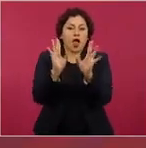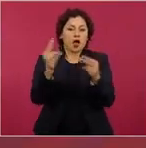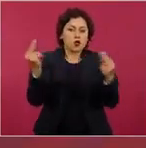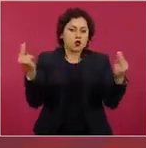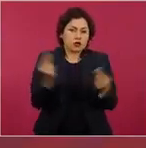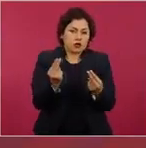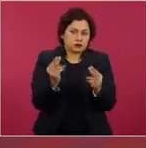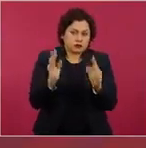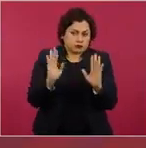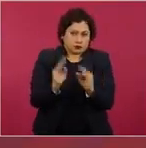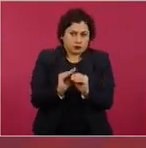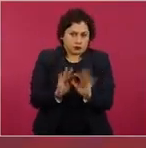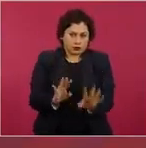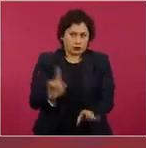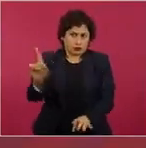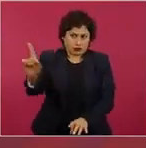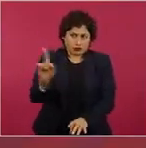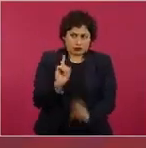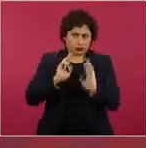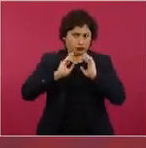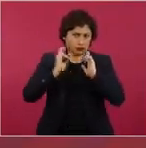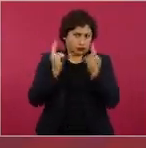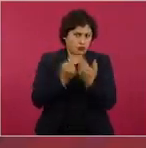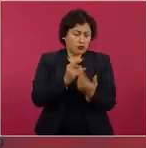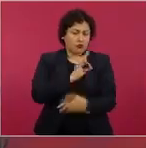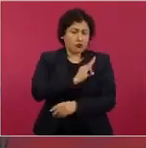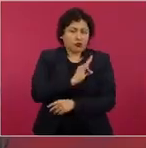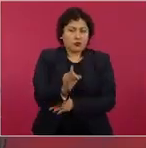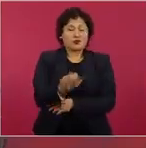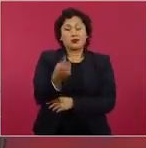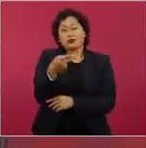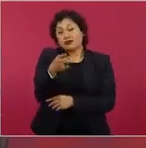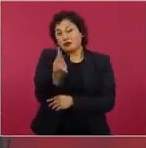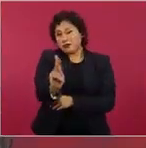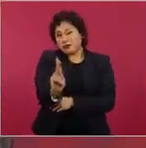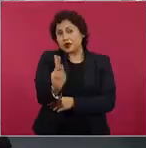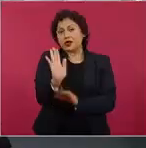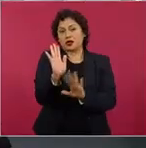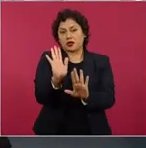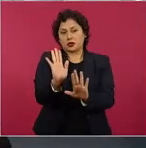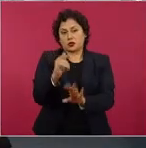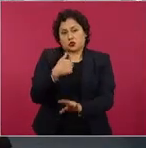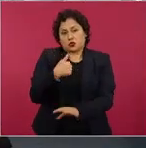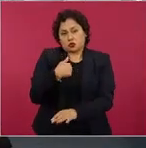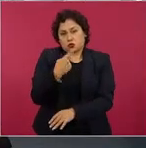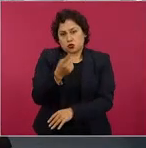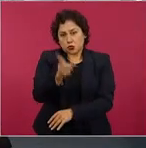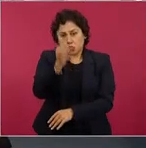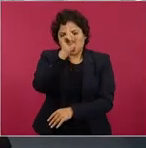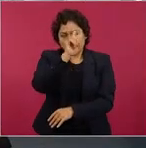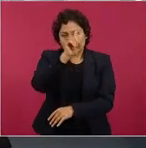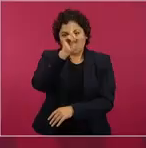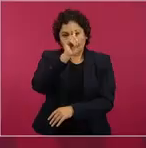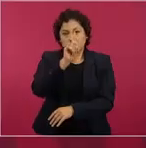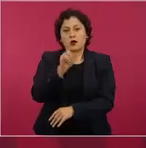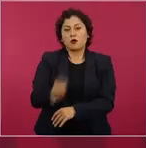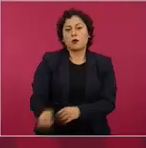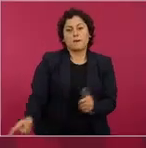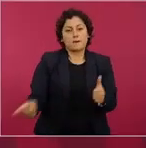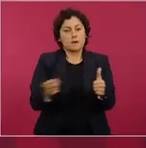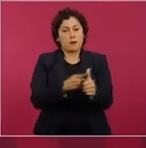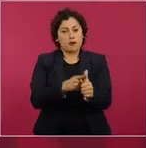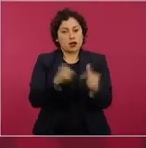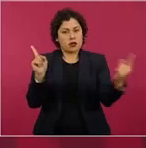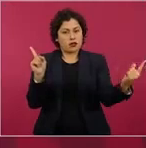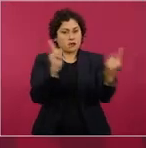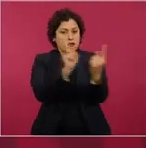que nos reunimos, pero yo recomendaría que se estableciera